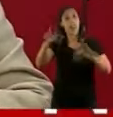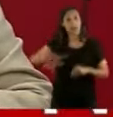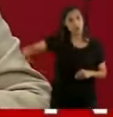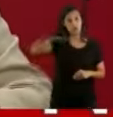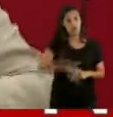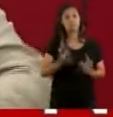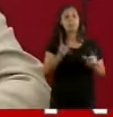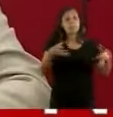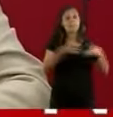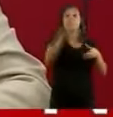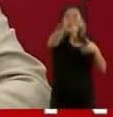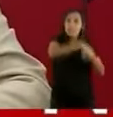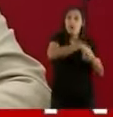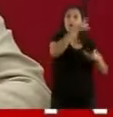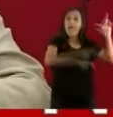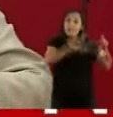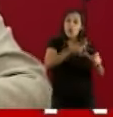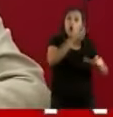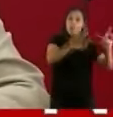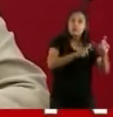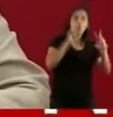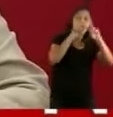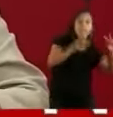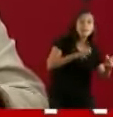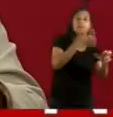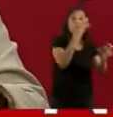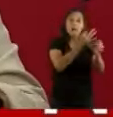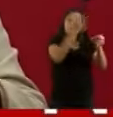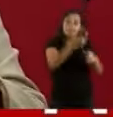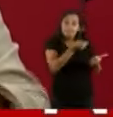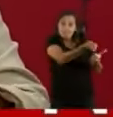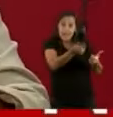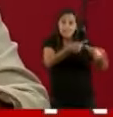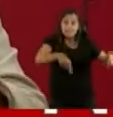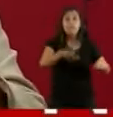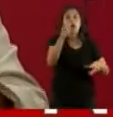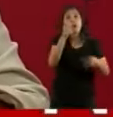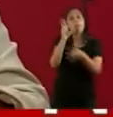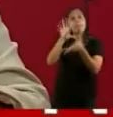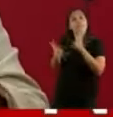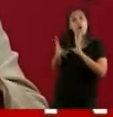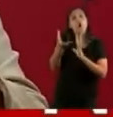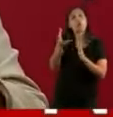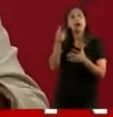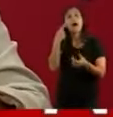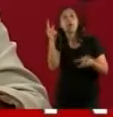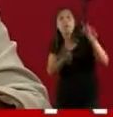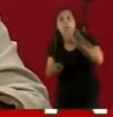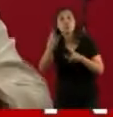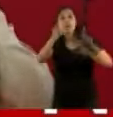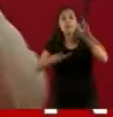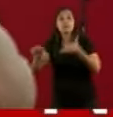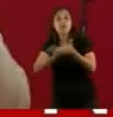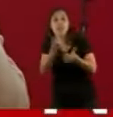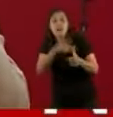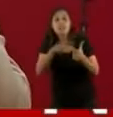Estos equipos de inteligencia criminal y de investigación para perseguir sicarios, extorsionadores, lavadores de